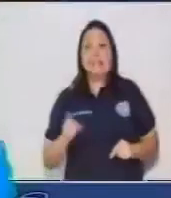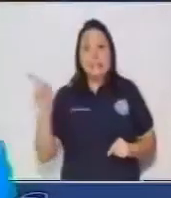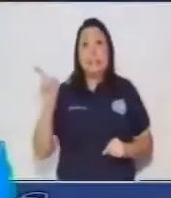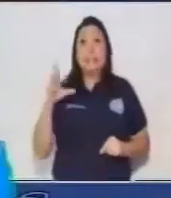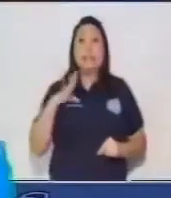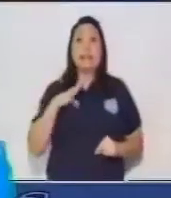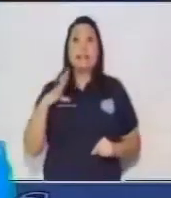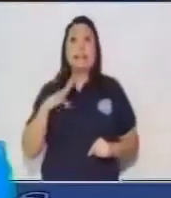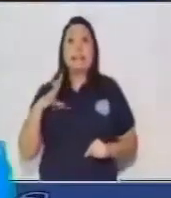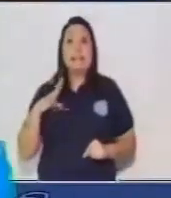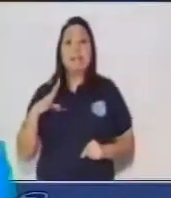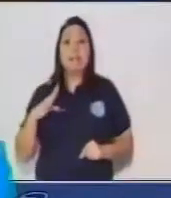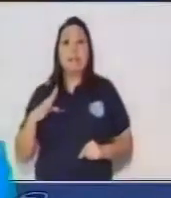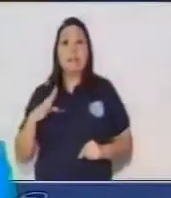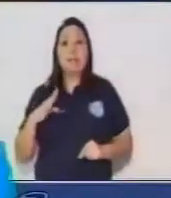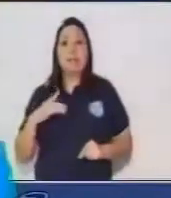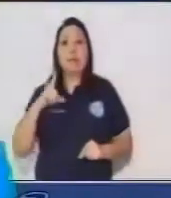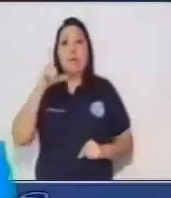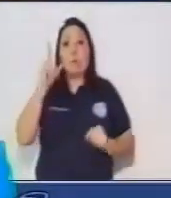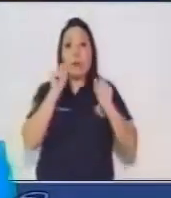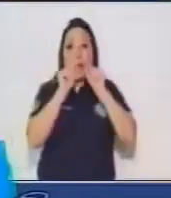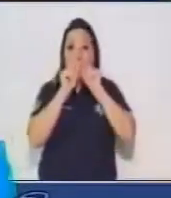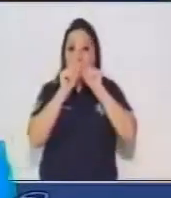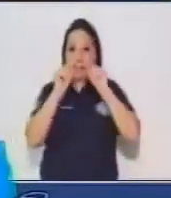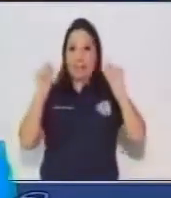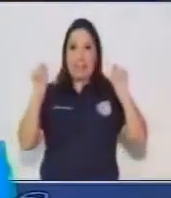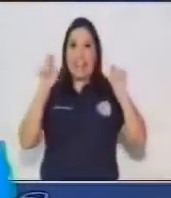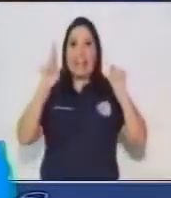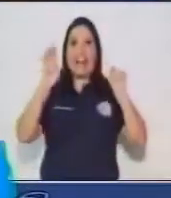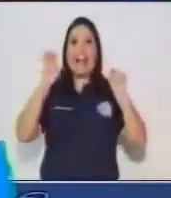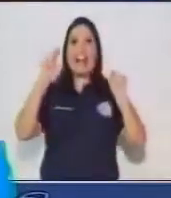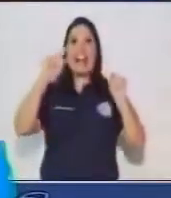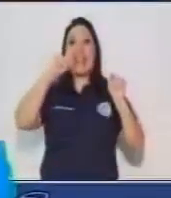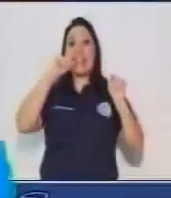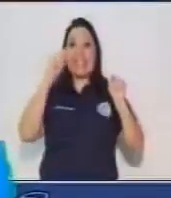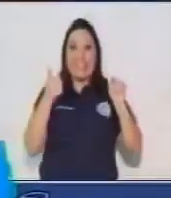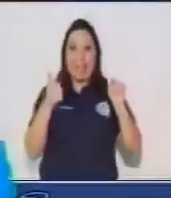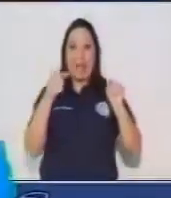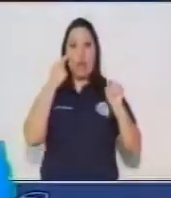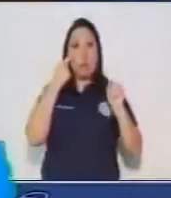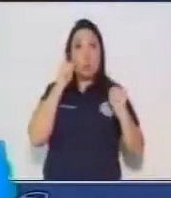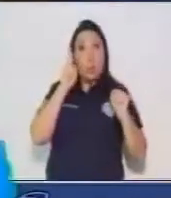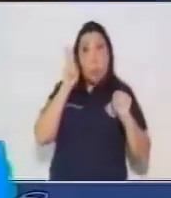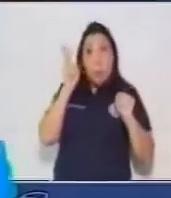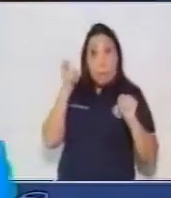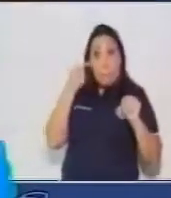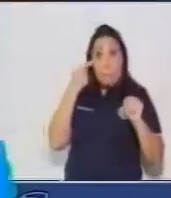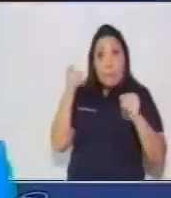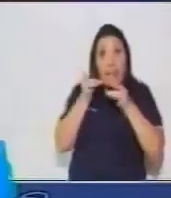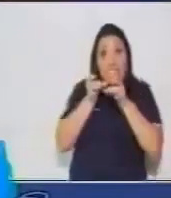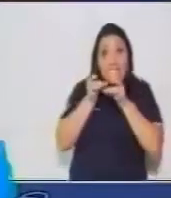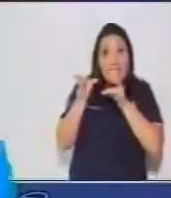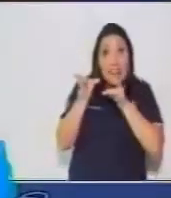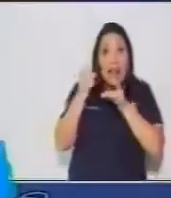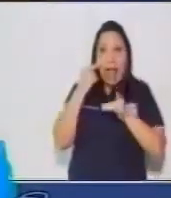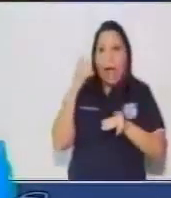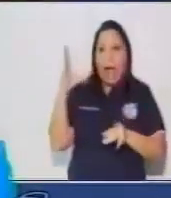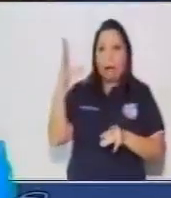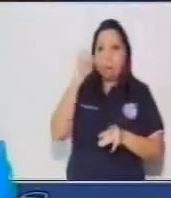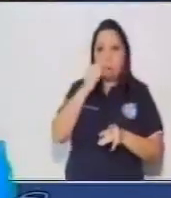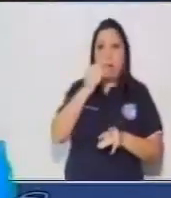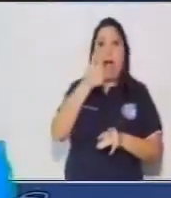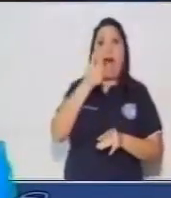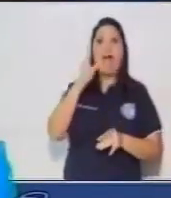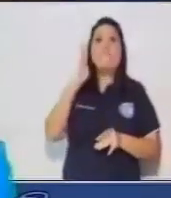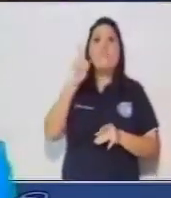tenemos una recta. Entonces, cada vez que veas este símbolo significa que AB es